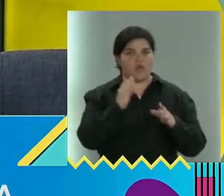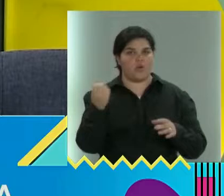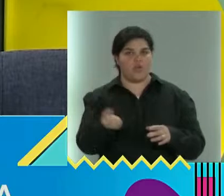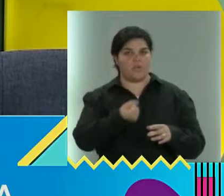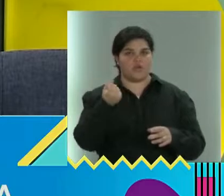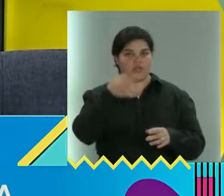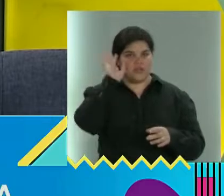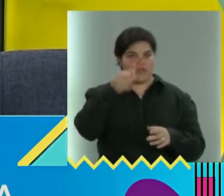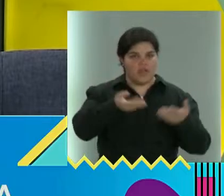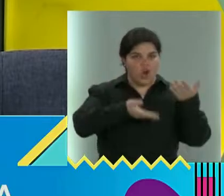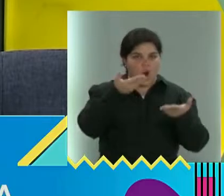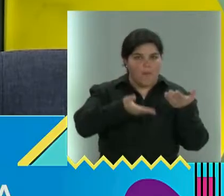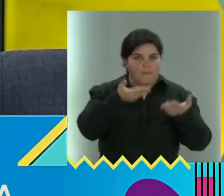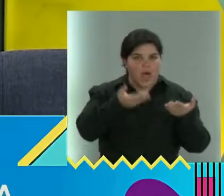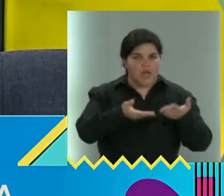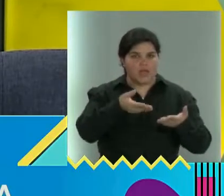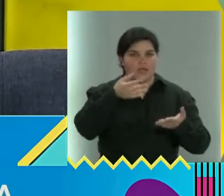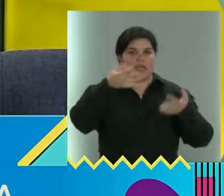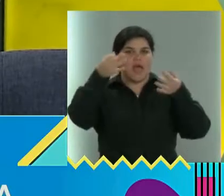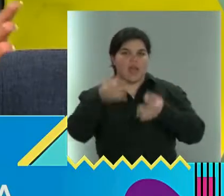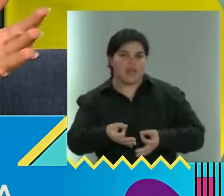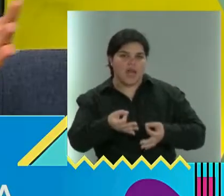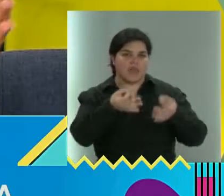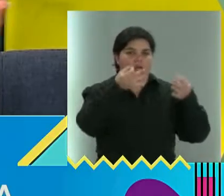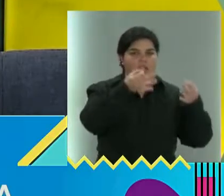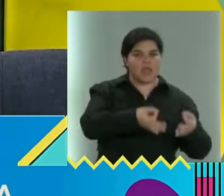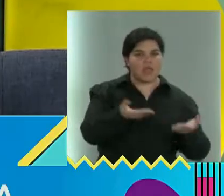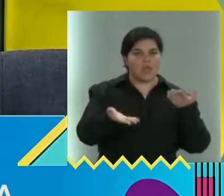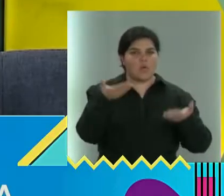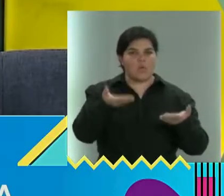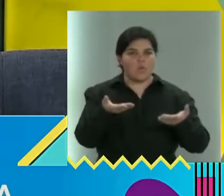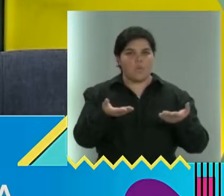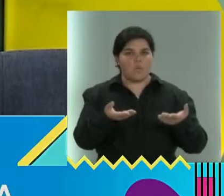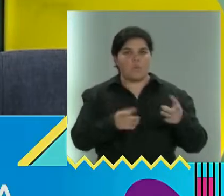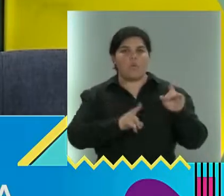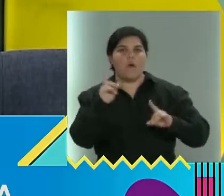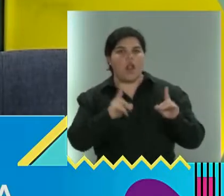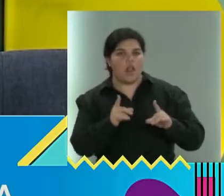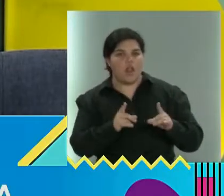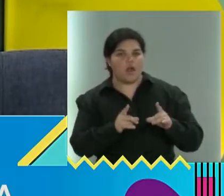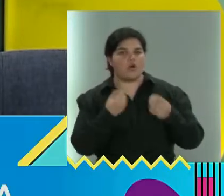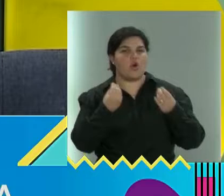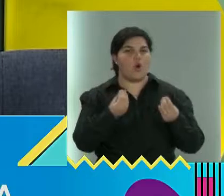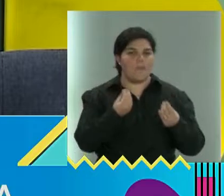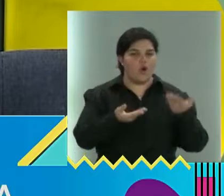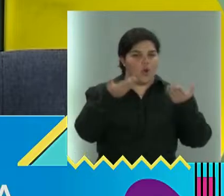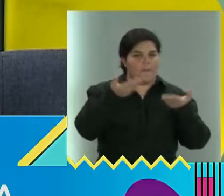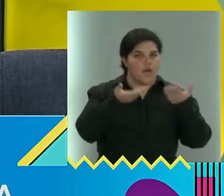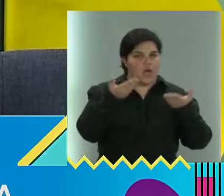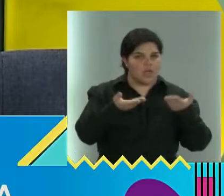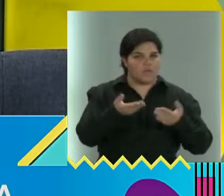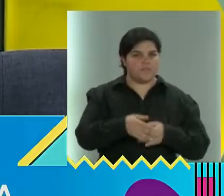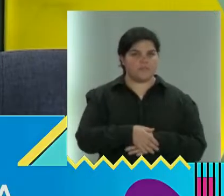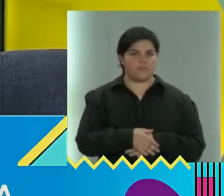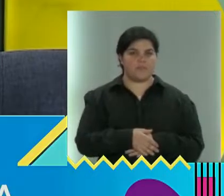procesos comparativos en términos de calidad, viendo qué unidades comparamos con qué. En la